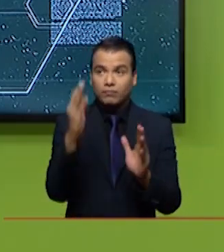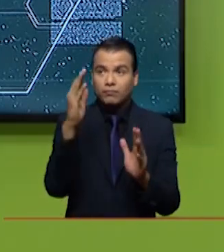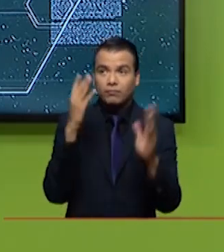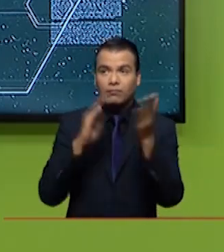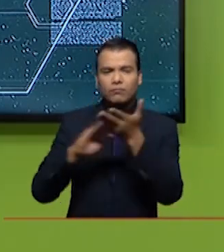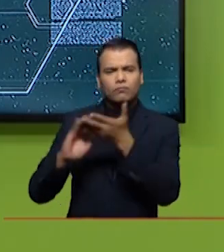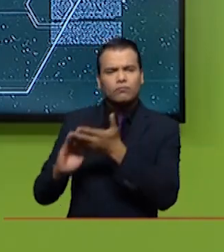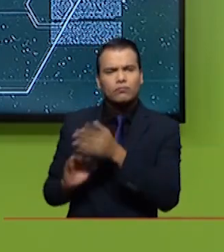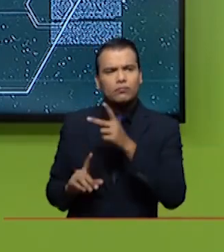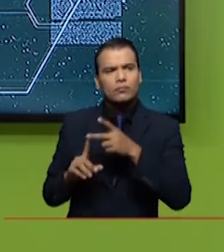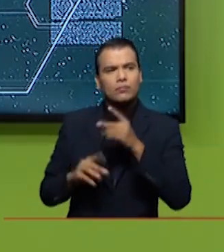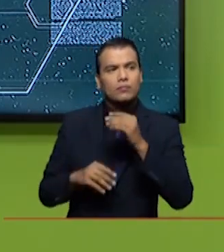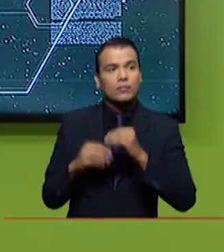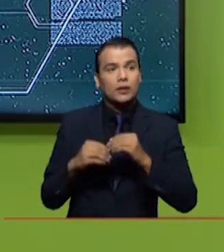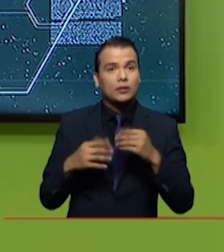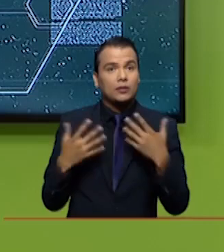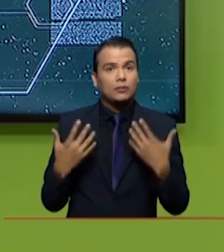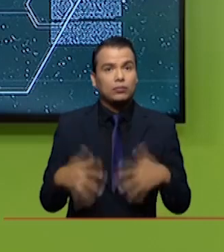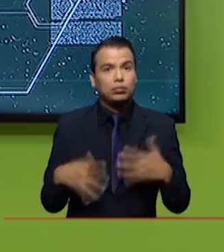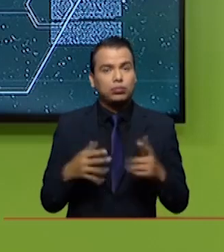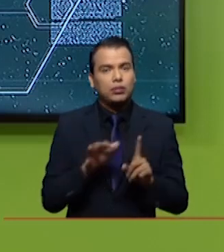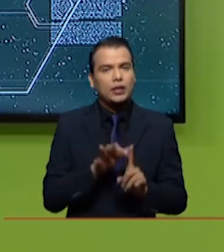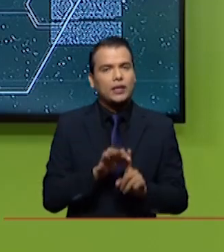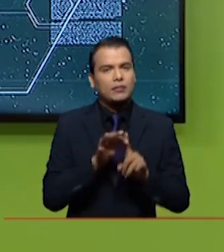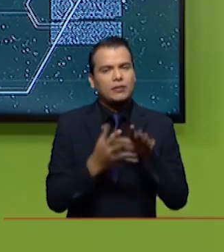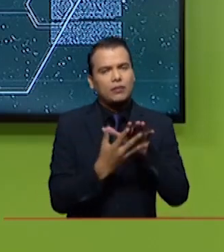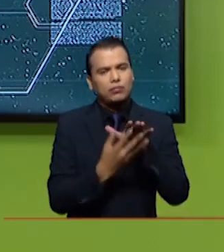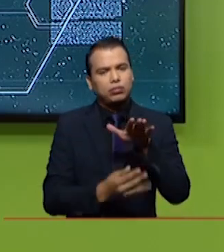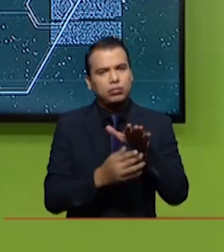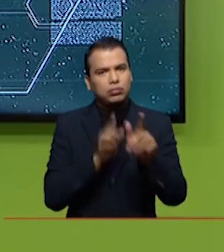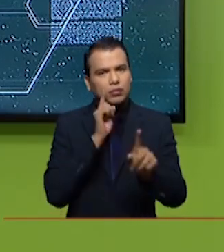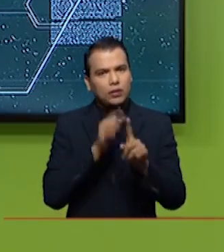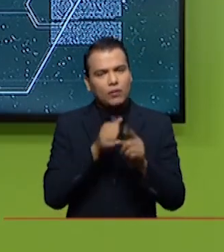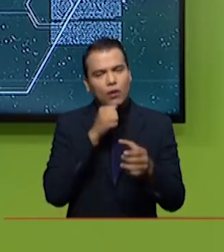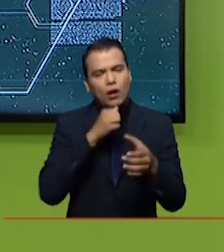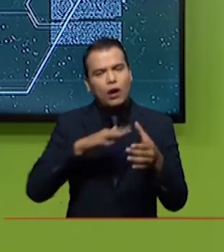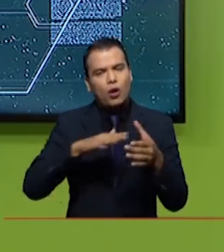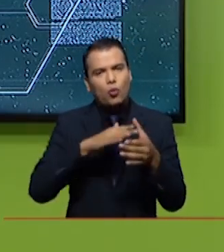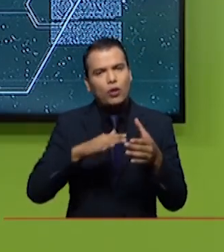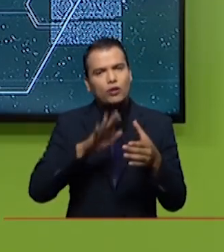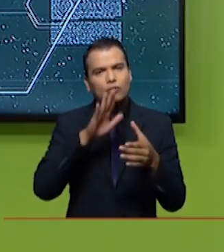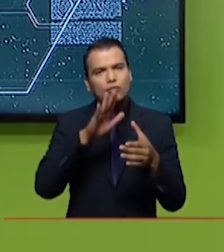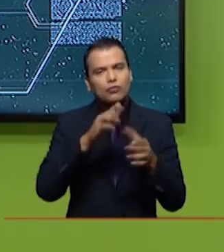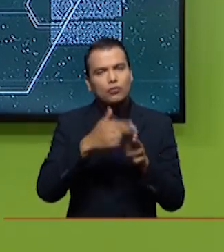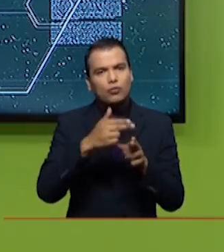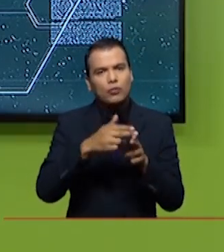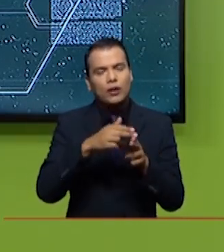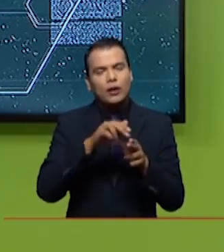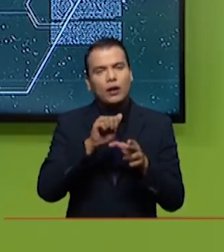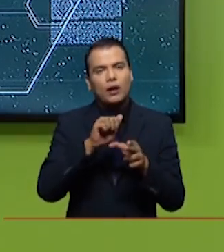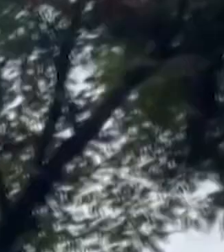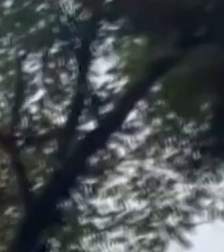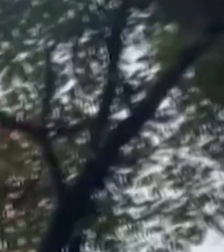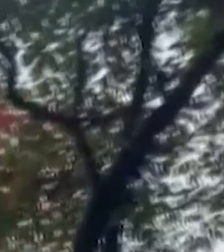la construcción de un gigantesco biofiltro para descontaminar Charco Azul y los avances en el Jarillón de